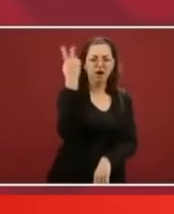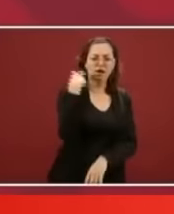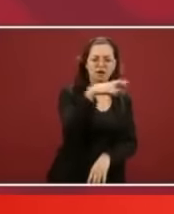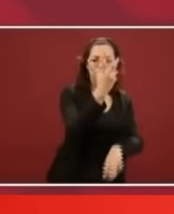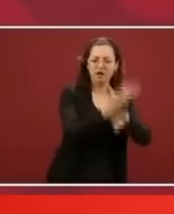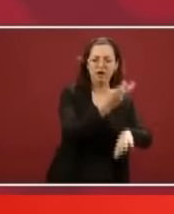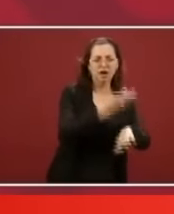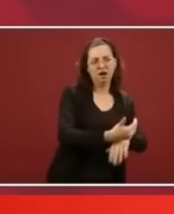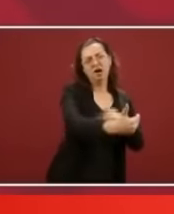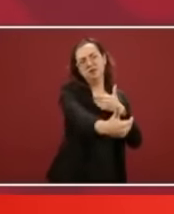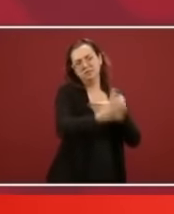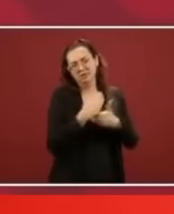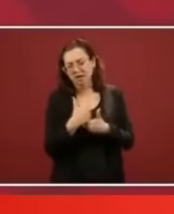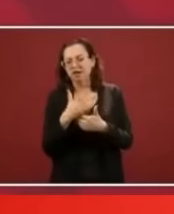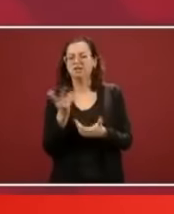Estados Unidos.